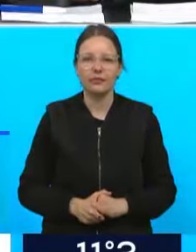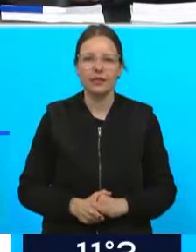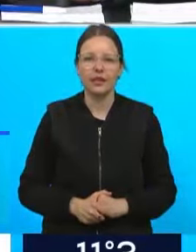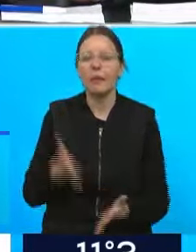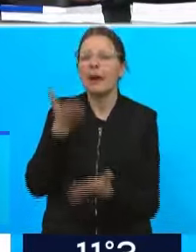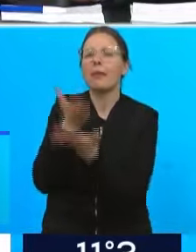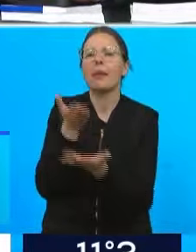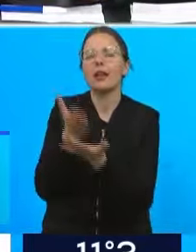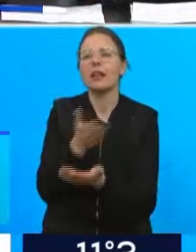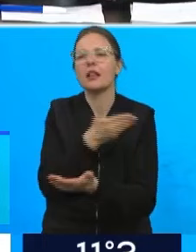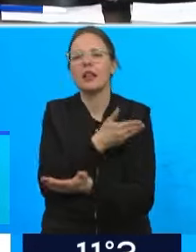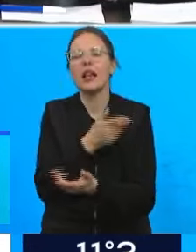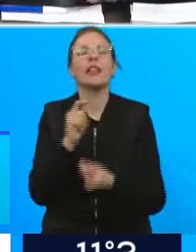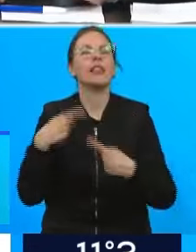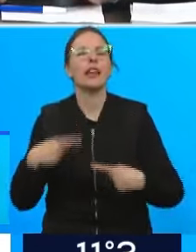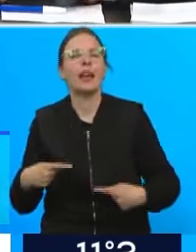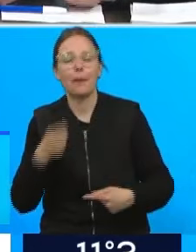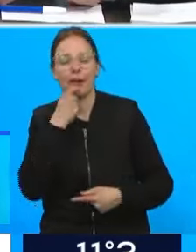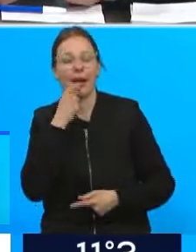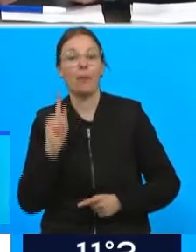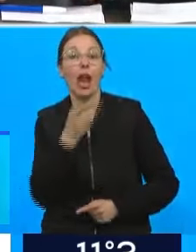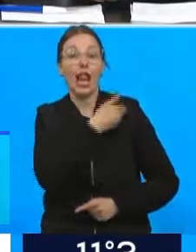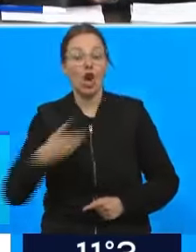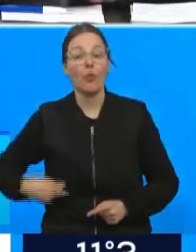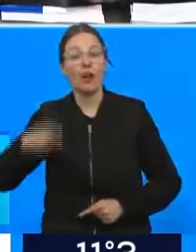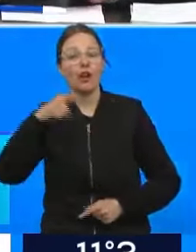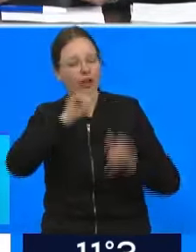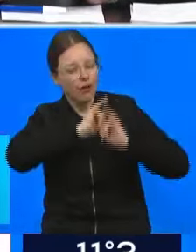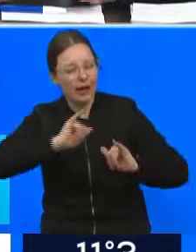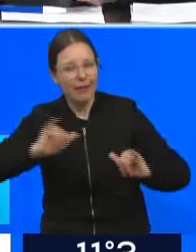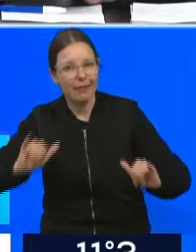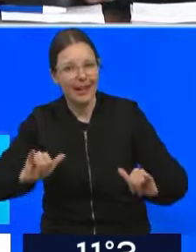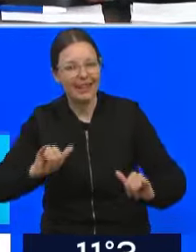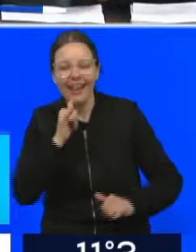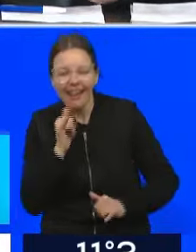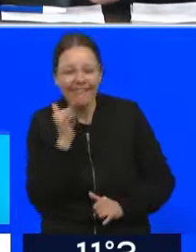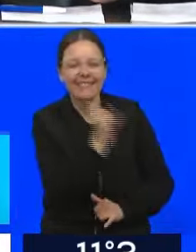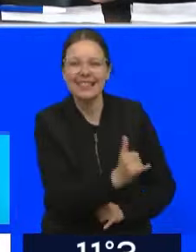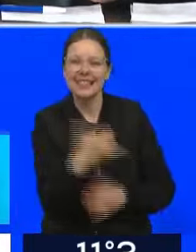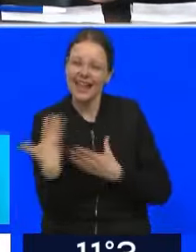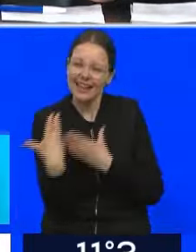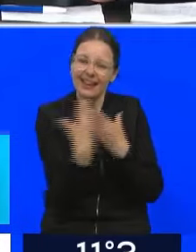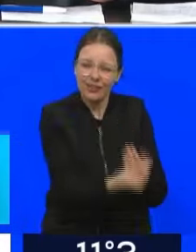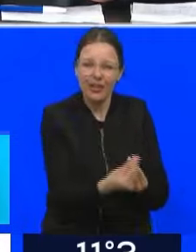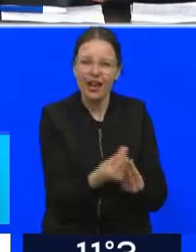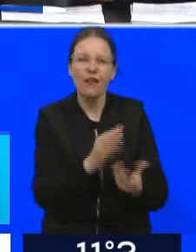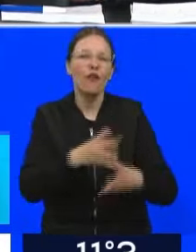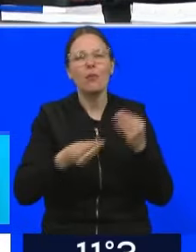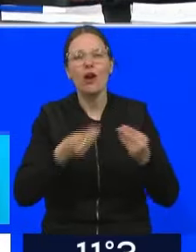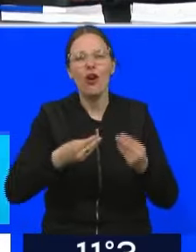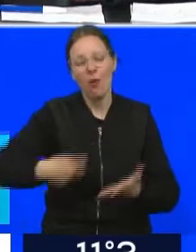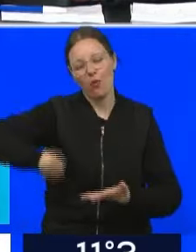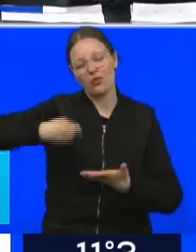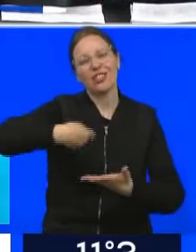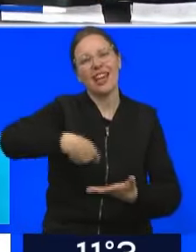de parte del gobierno para convencer y garantizar que un seguro, ya con todas las agencias de seguros de